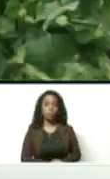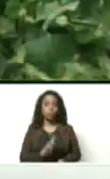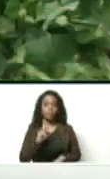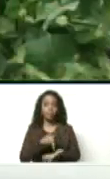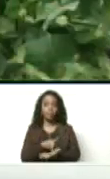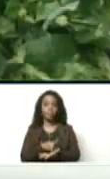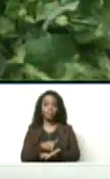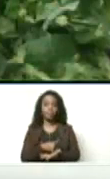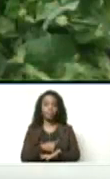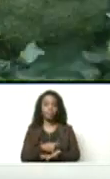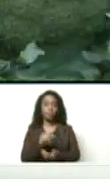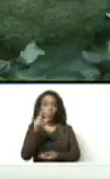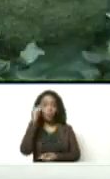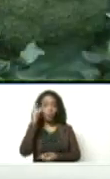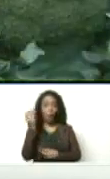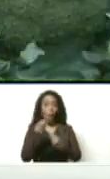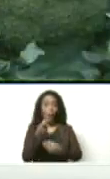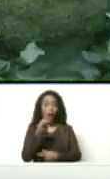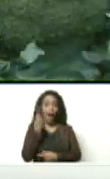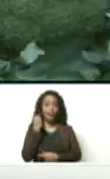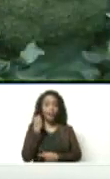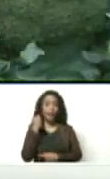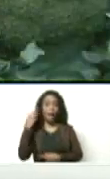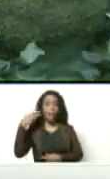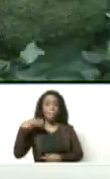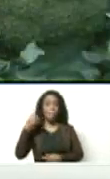llegaron un día como ayer a Pichincha,